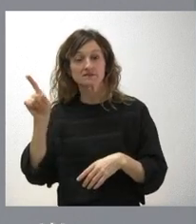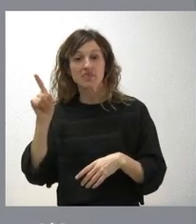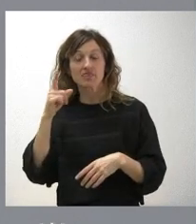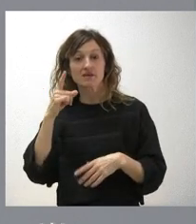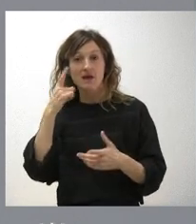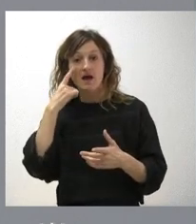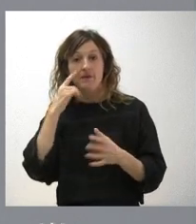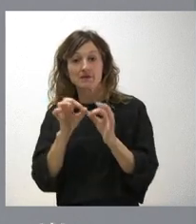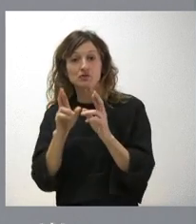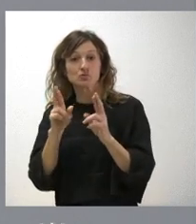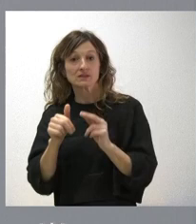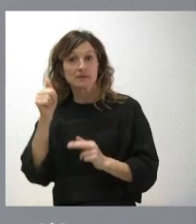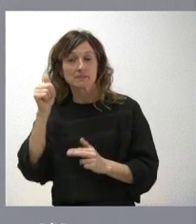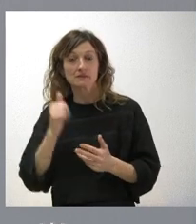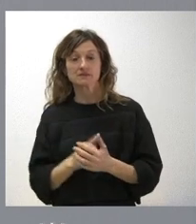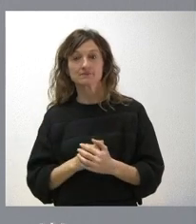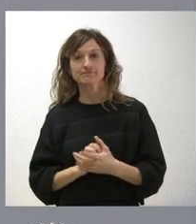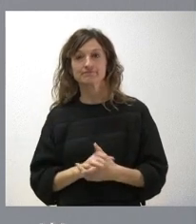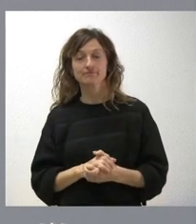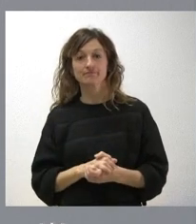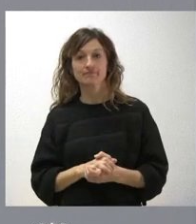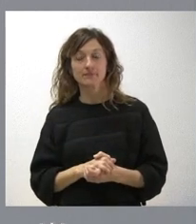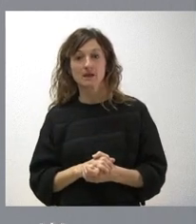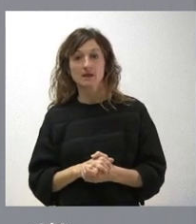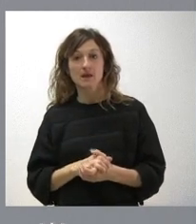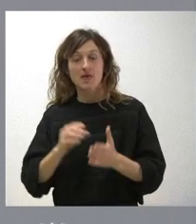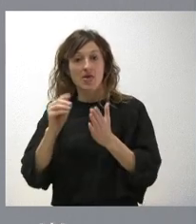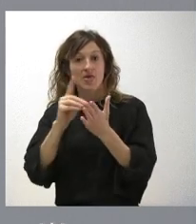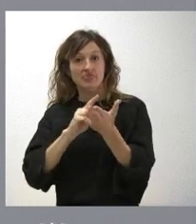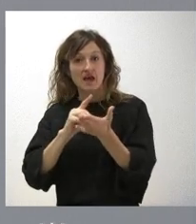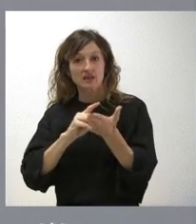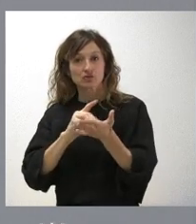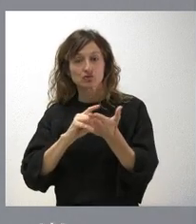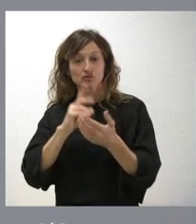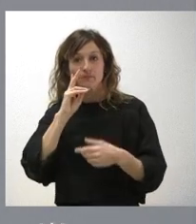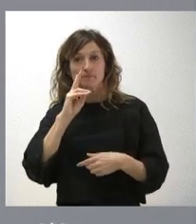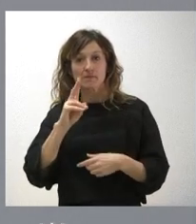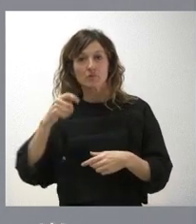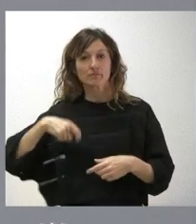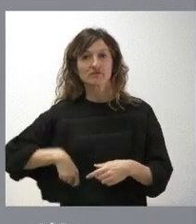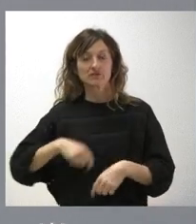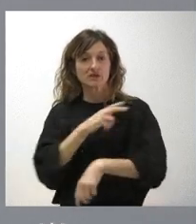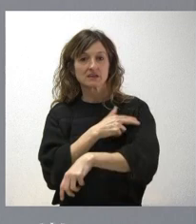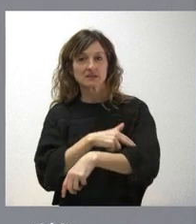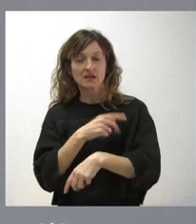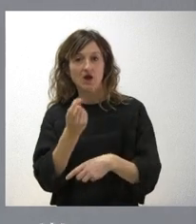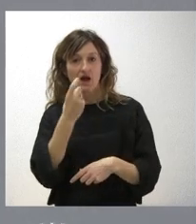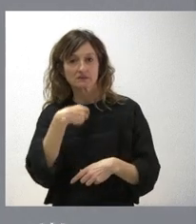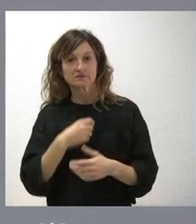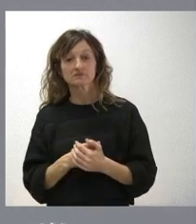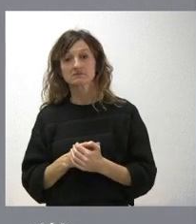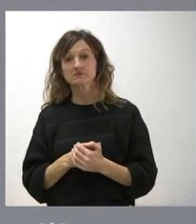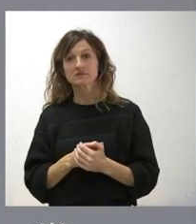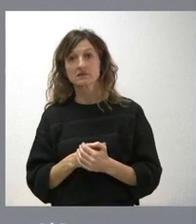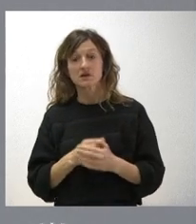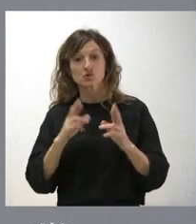más suerte que los cinco anteriores en resolver este problema los datos Pues hay una carencia muy notable de profesionales sanitarios afortunadamente la mayor parte de